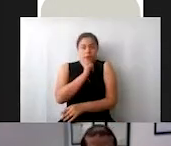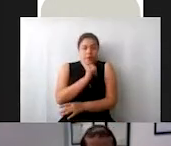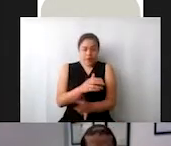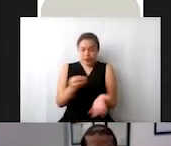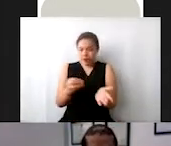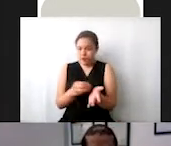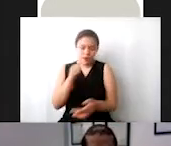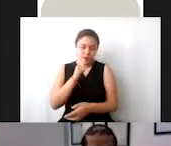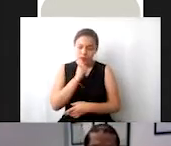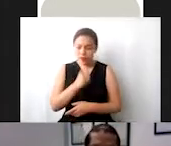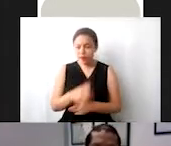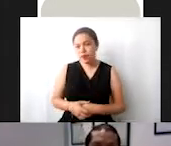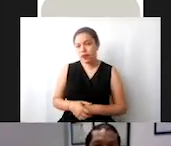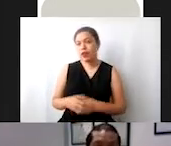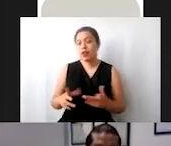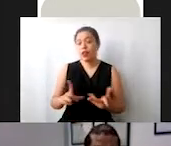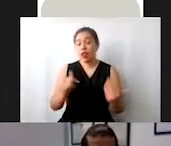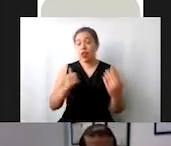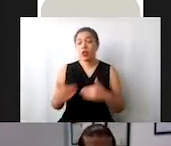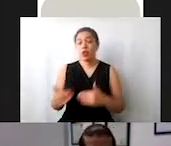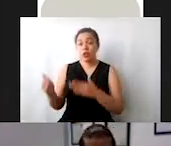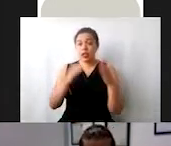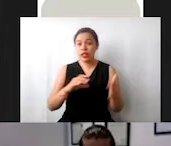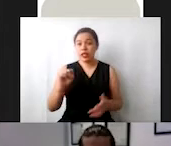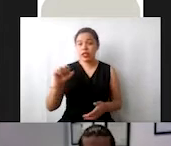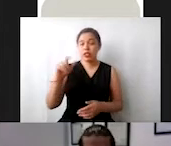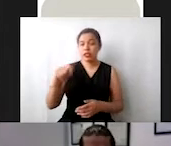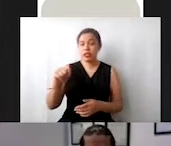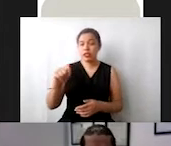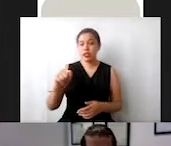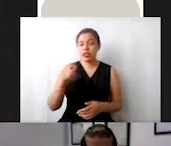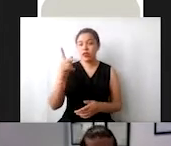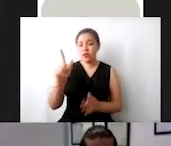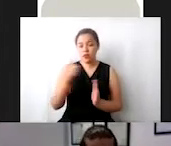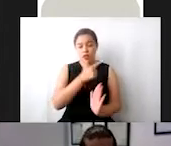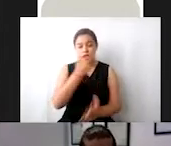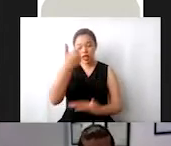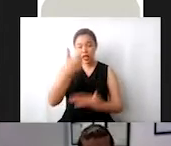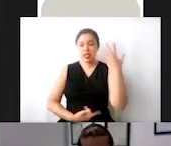esto, el SAT emite una lista de preguntas frecuentes